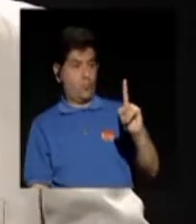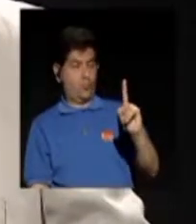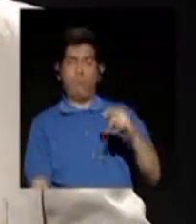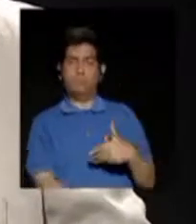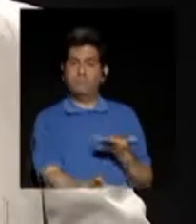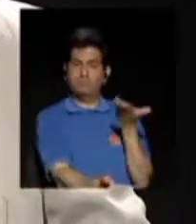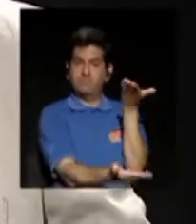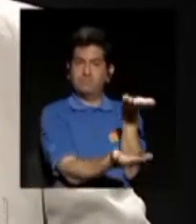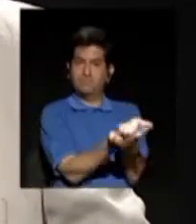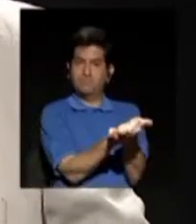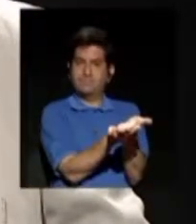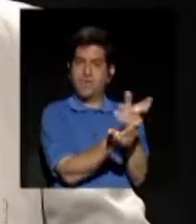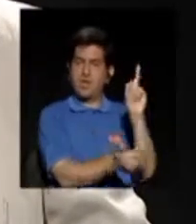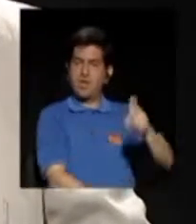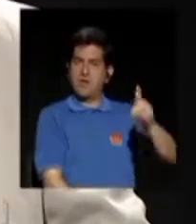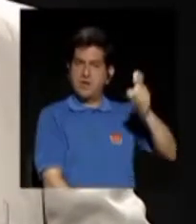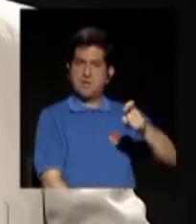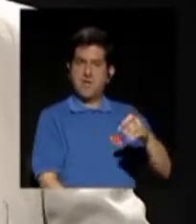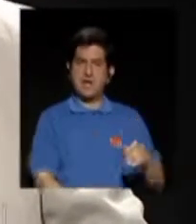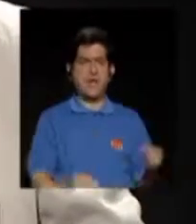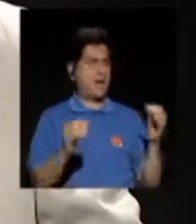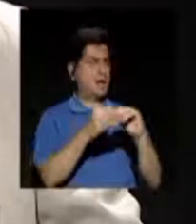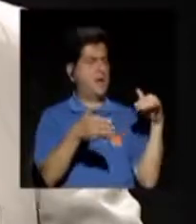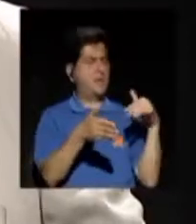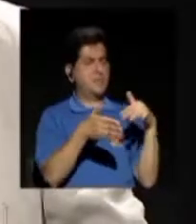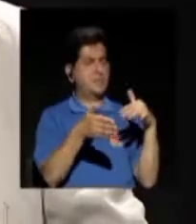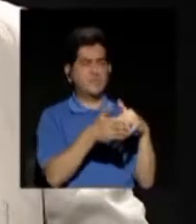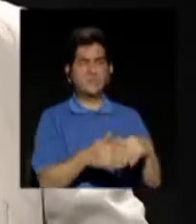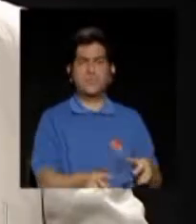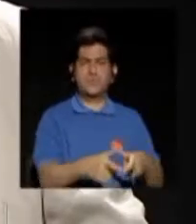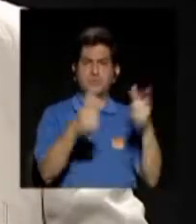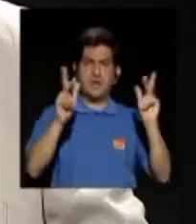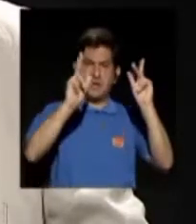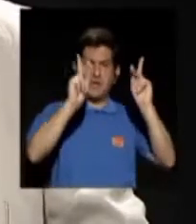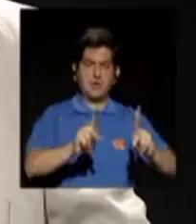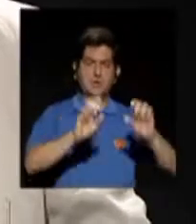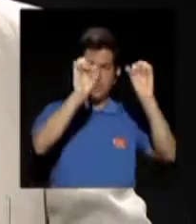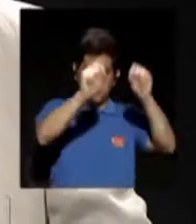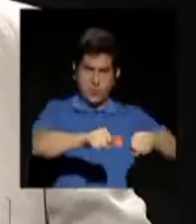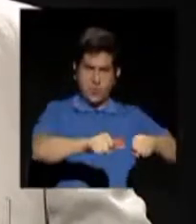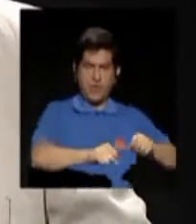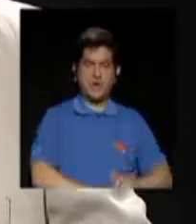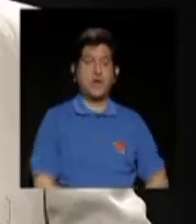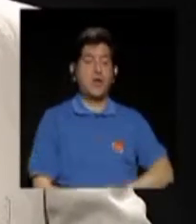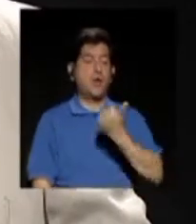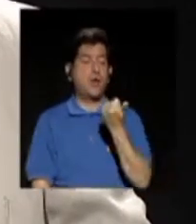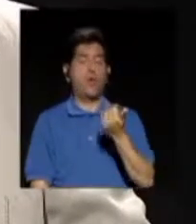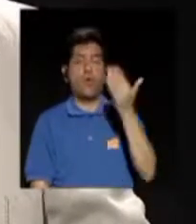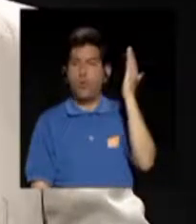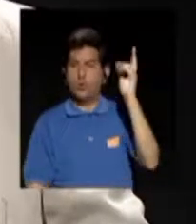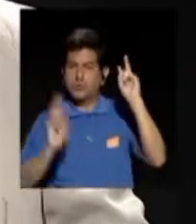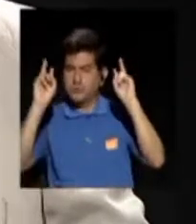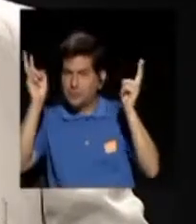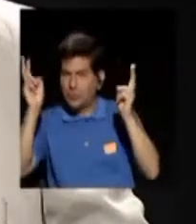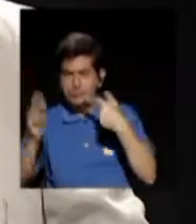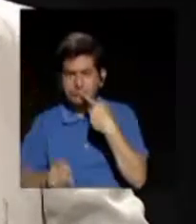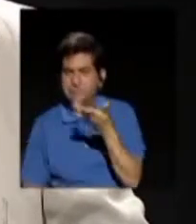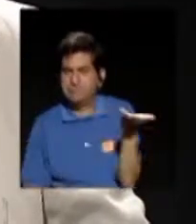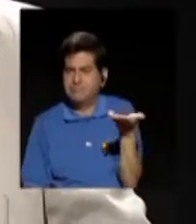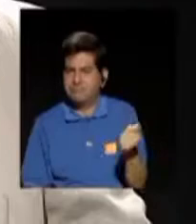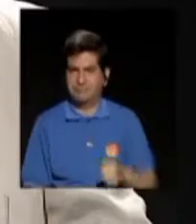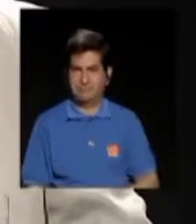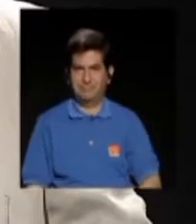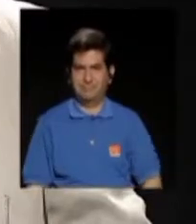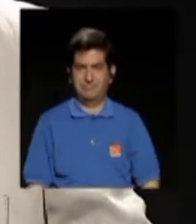donde se planteaba que debía haber la mayor educación para la mayor cantidad de gente posible, y otro discurso que más bien lo que decía era